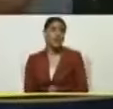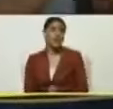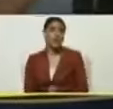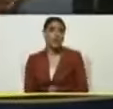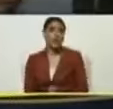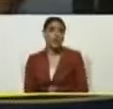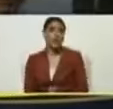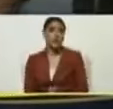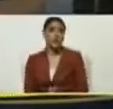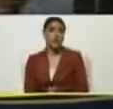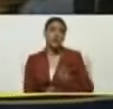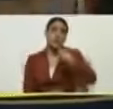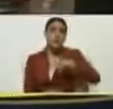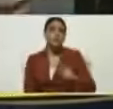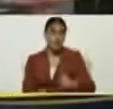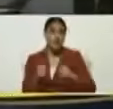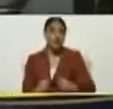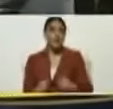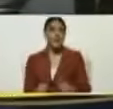Somos huaica y puro.